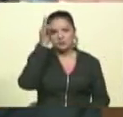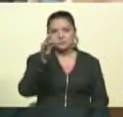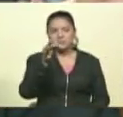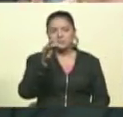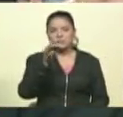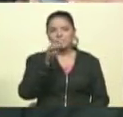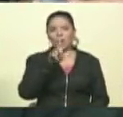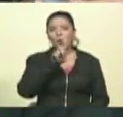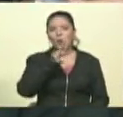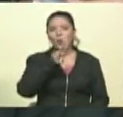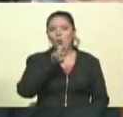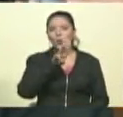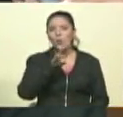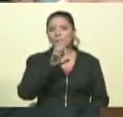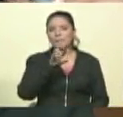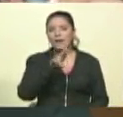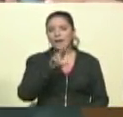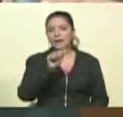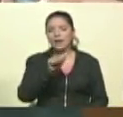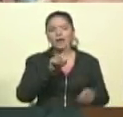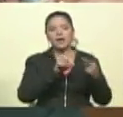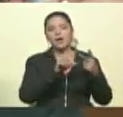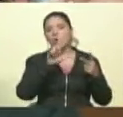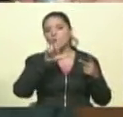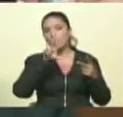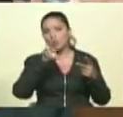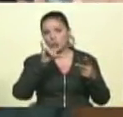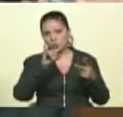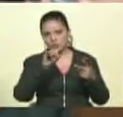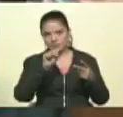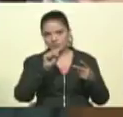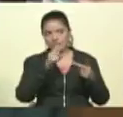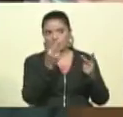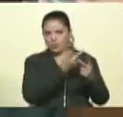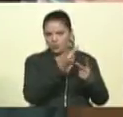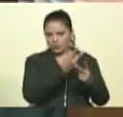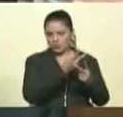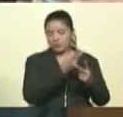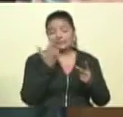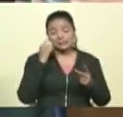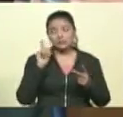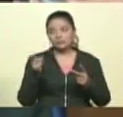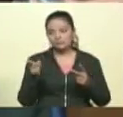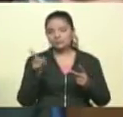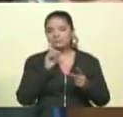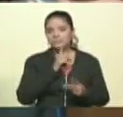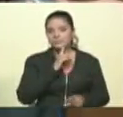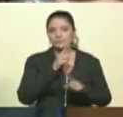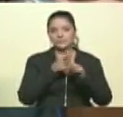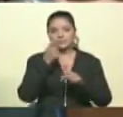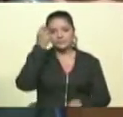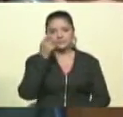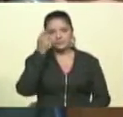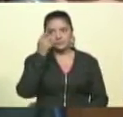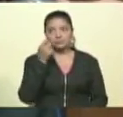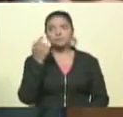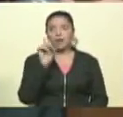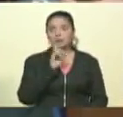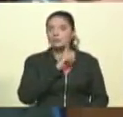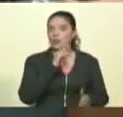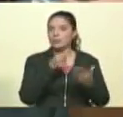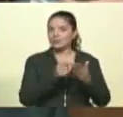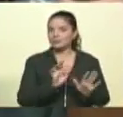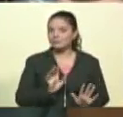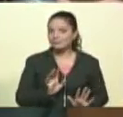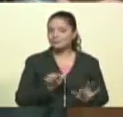y Luis Sánchez. Ahora, aparece mencionado Germán Ferrer, el exdiputado Germán Ferrer aparece mencionado